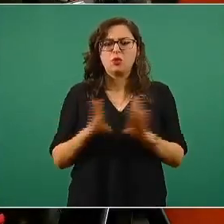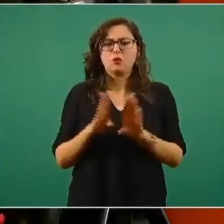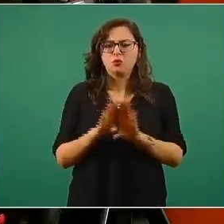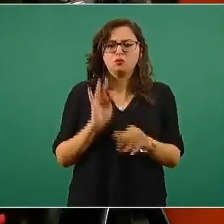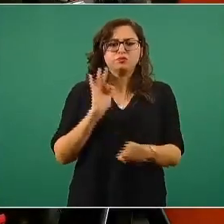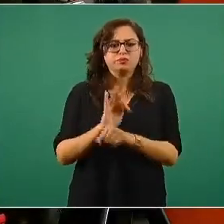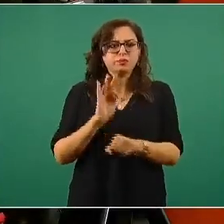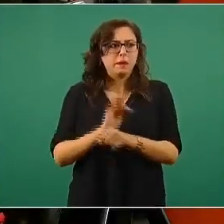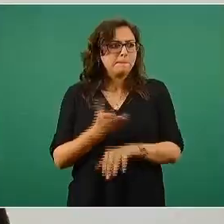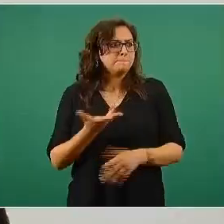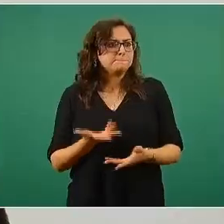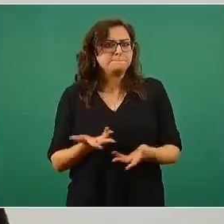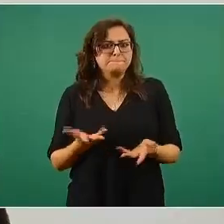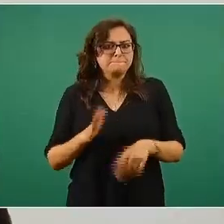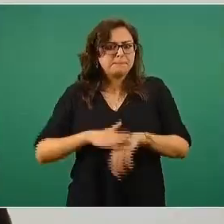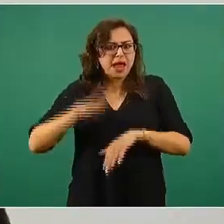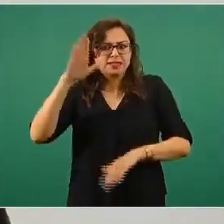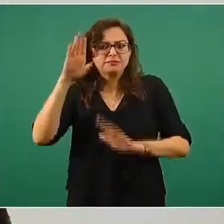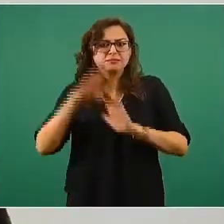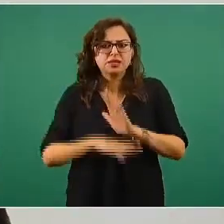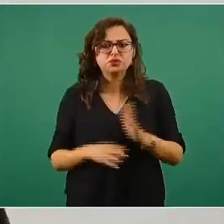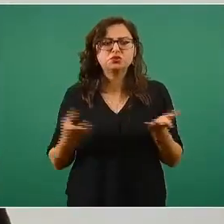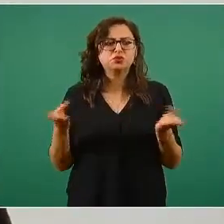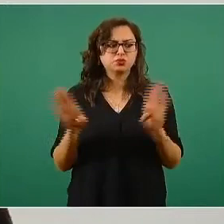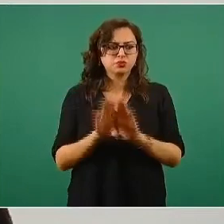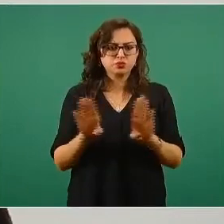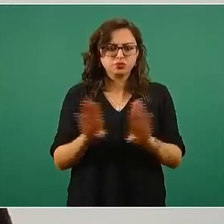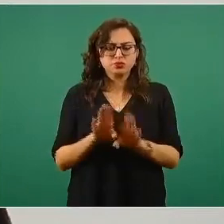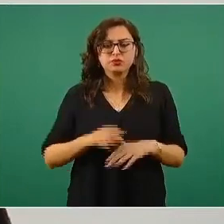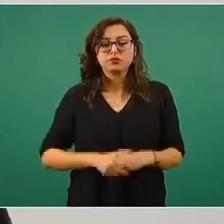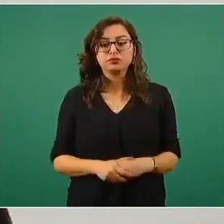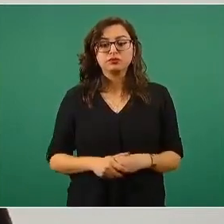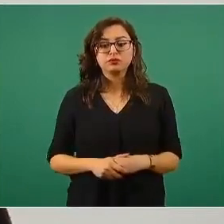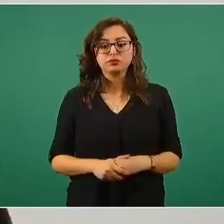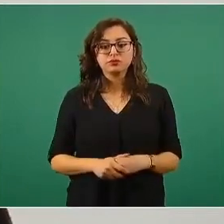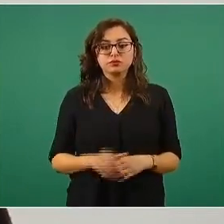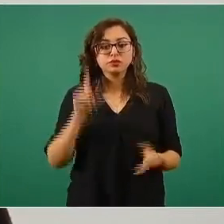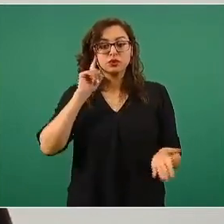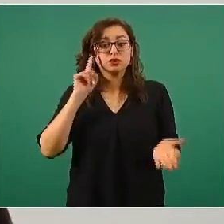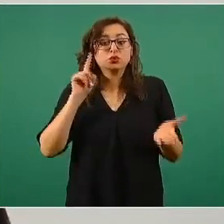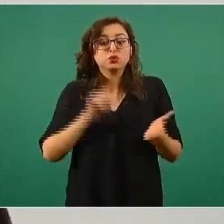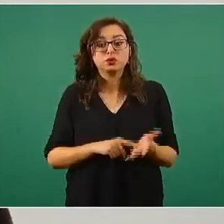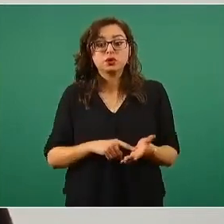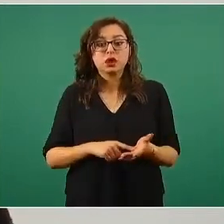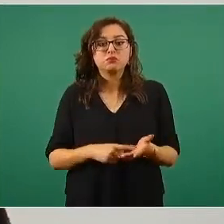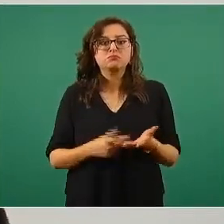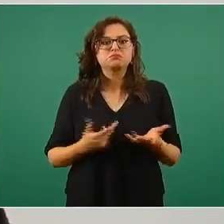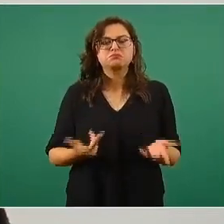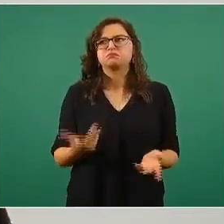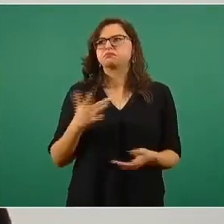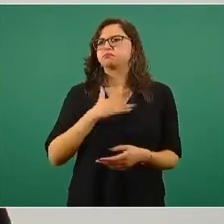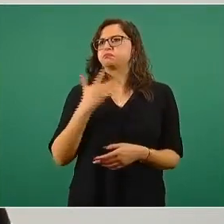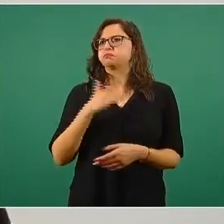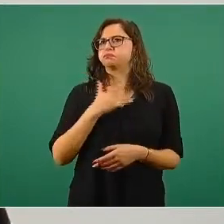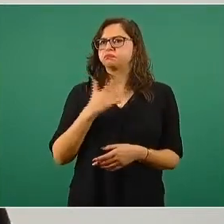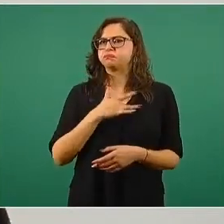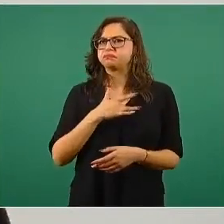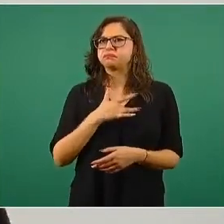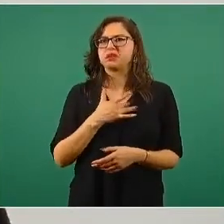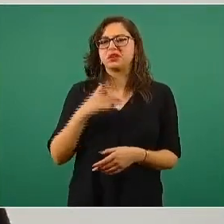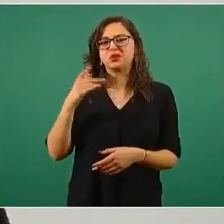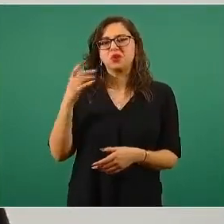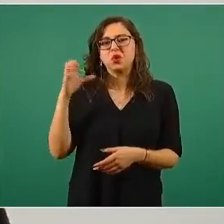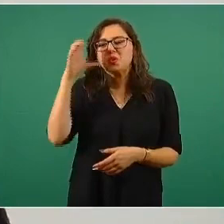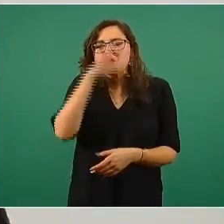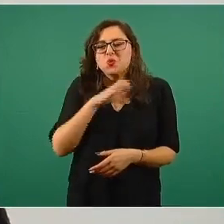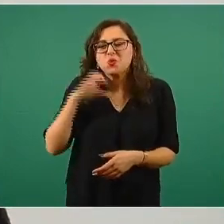protección? Gracias. Claro, yo creo que en lo individual es más un tema de curiosidad científica, ¿no? Normalmente